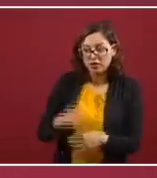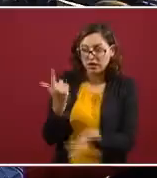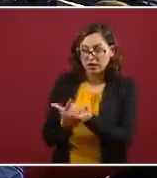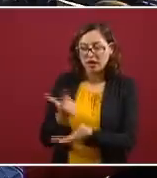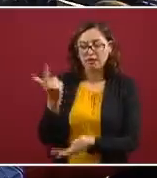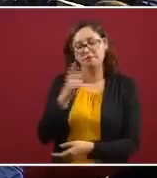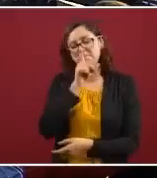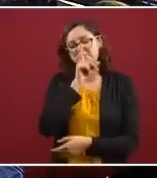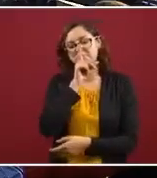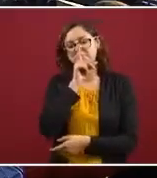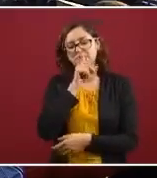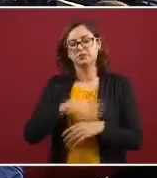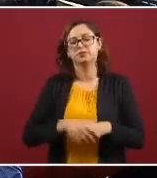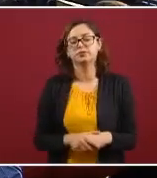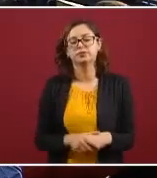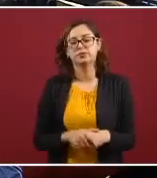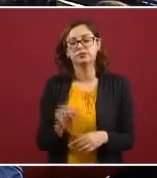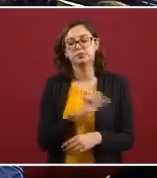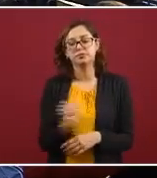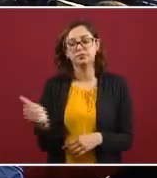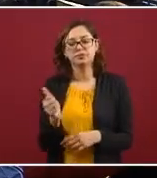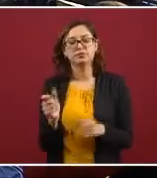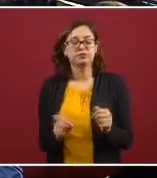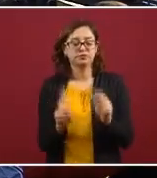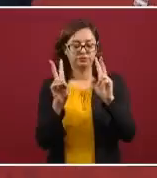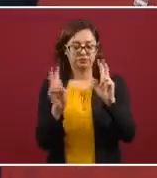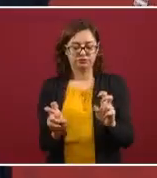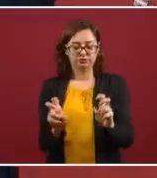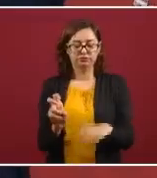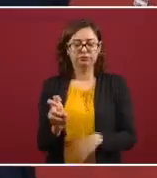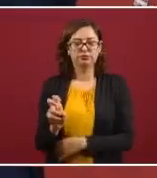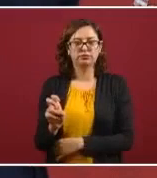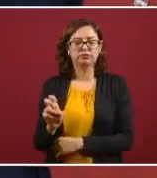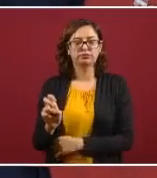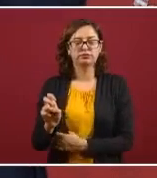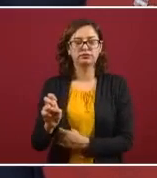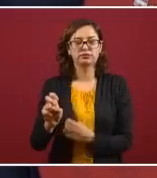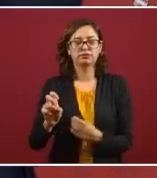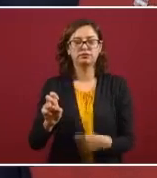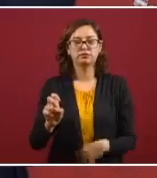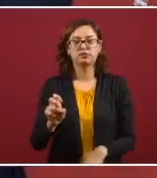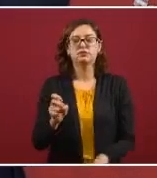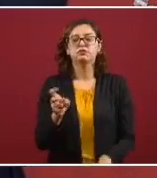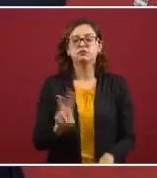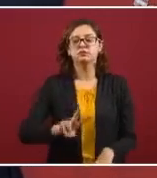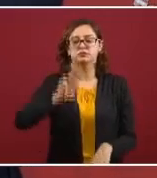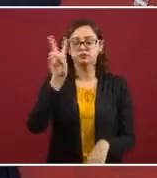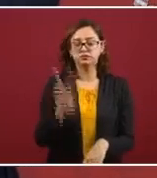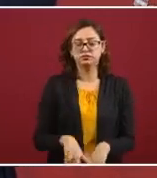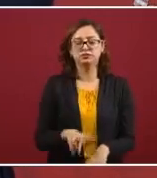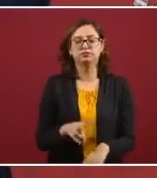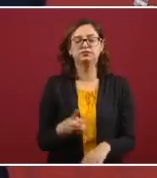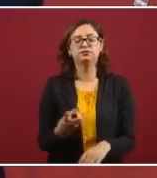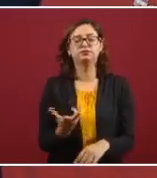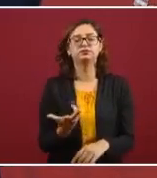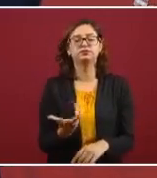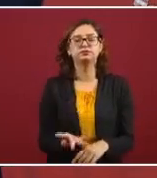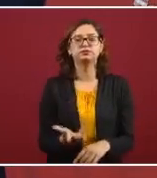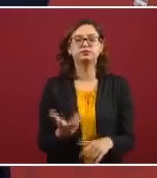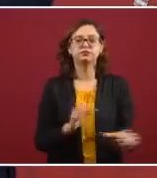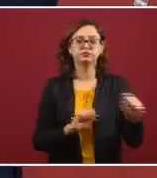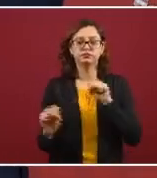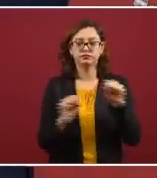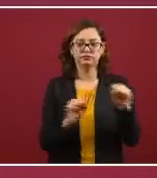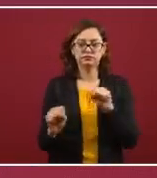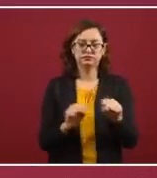de riesgo. Del otro tema, efectivamente, después del signo, del sismo